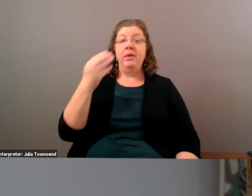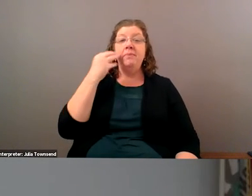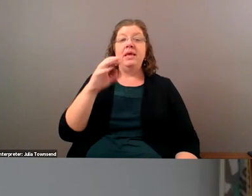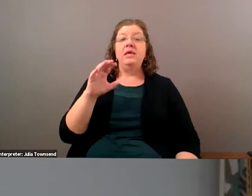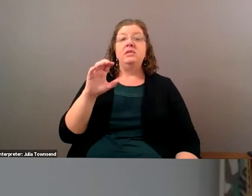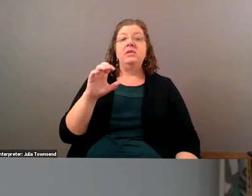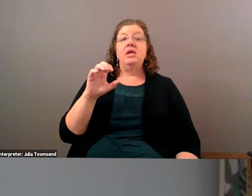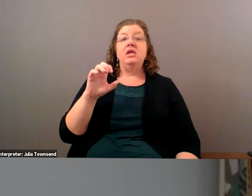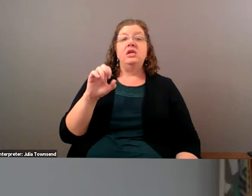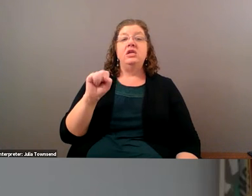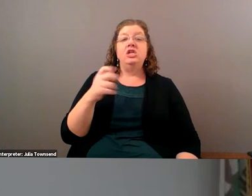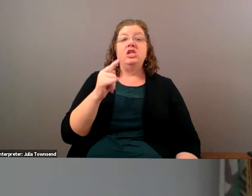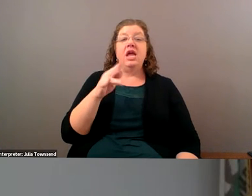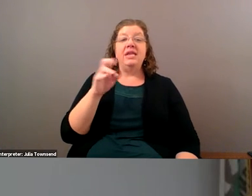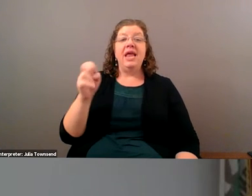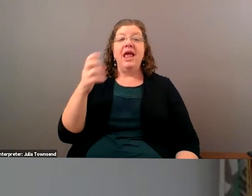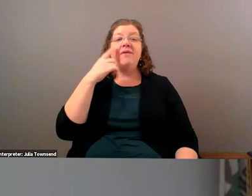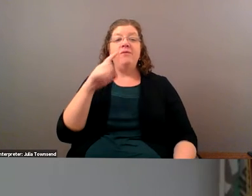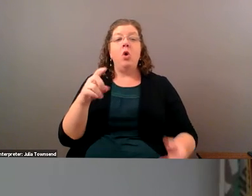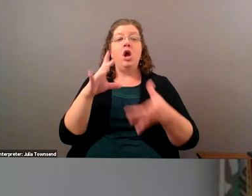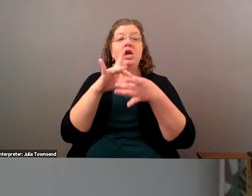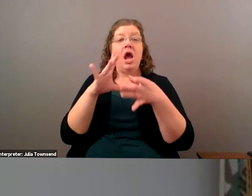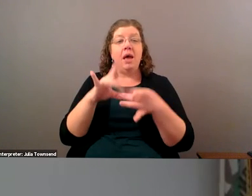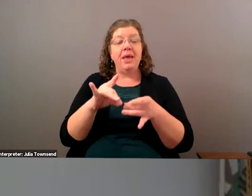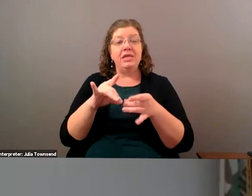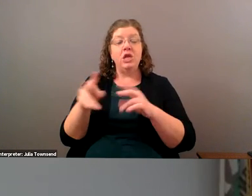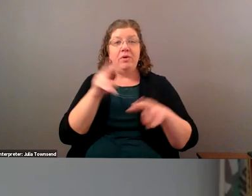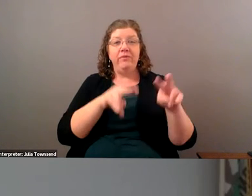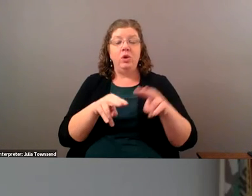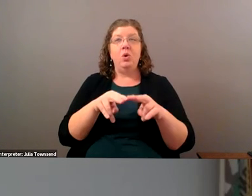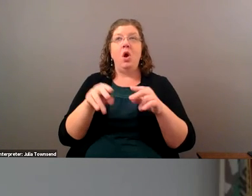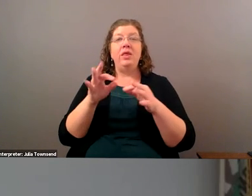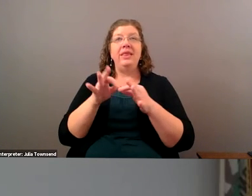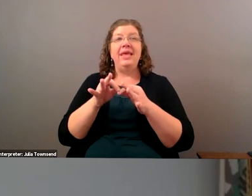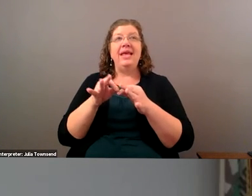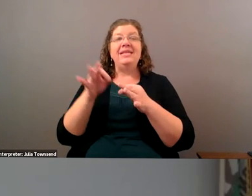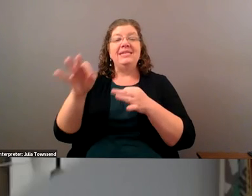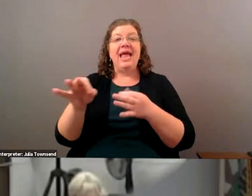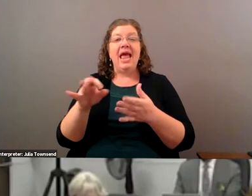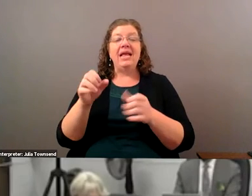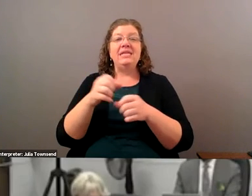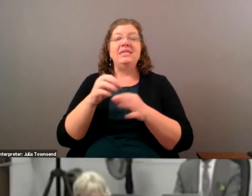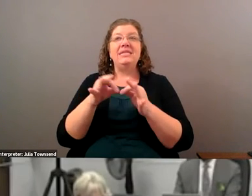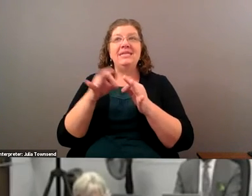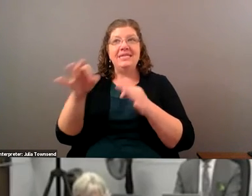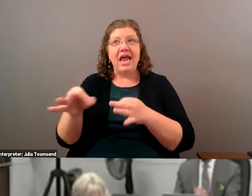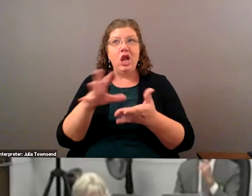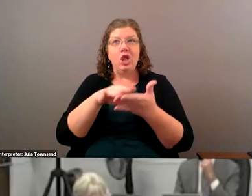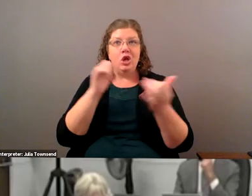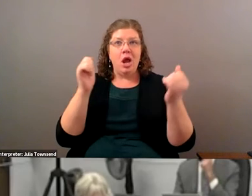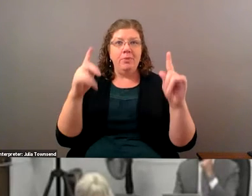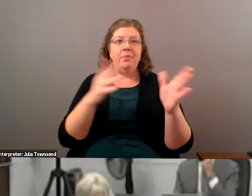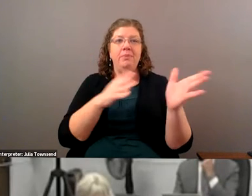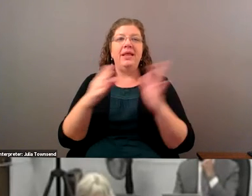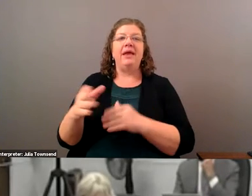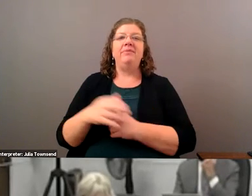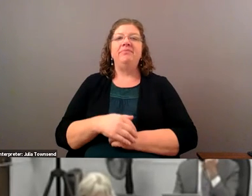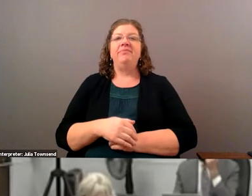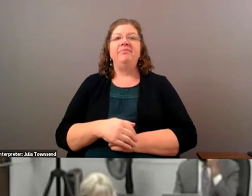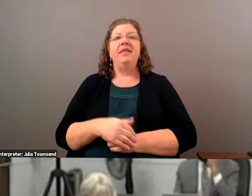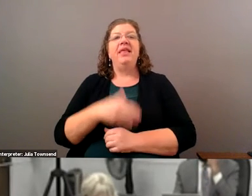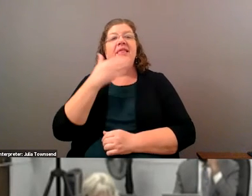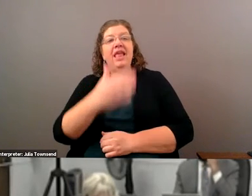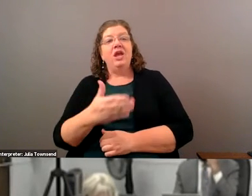sobre la oportunidad de aprendizaje ampliado. Gracias y buenas tardes de nuevo, miembros del Consejo. El distrito va a recibir 37.5